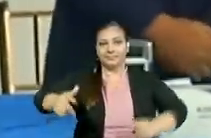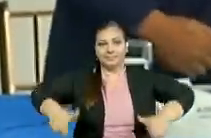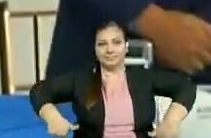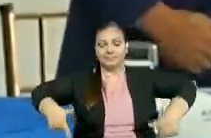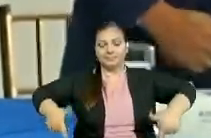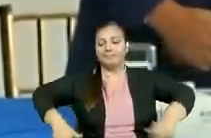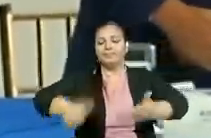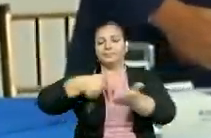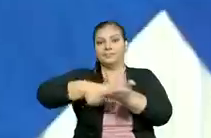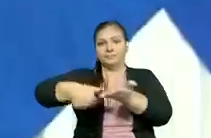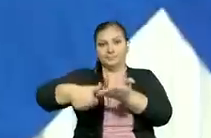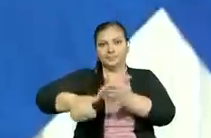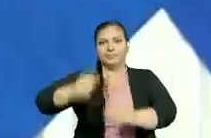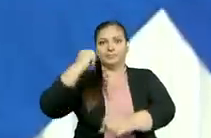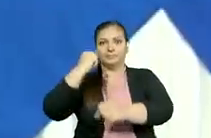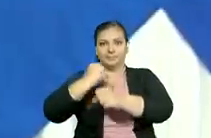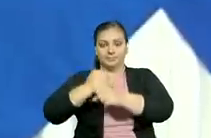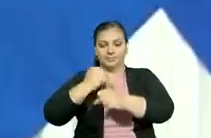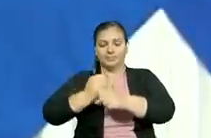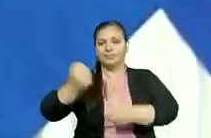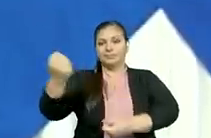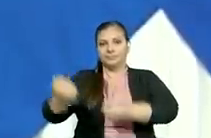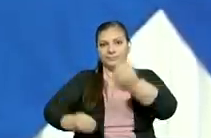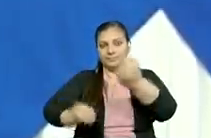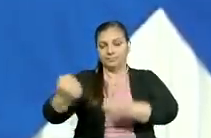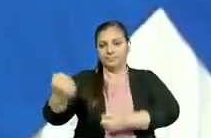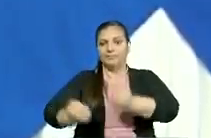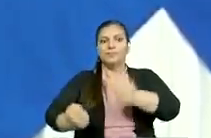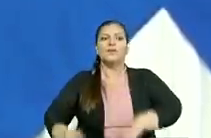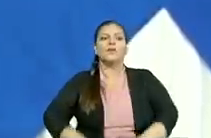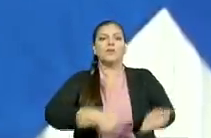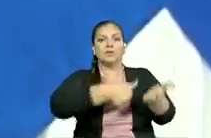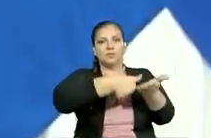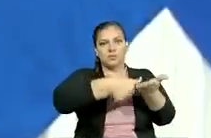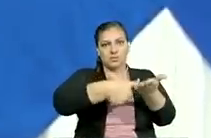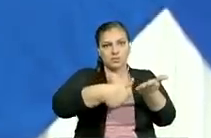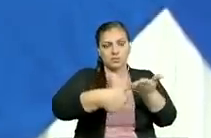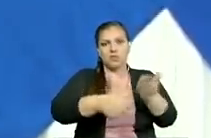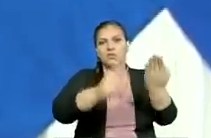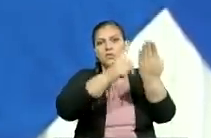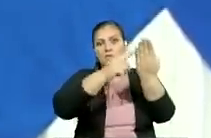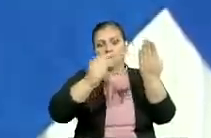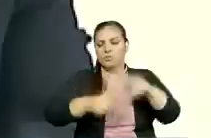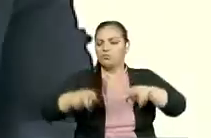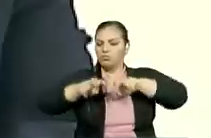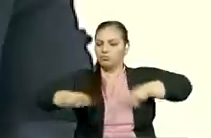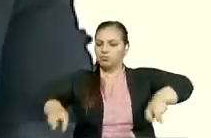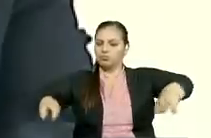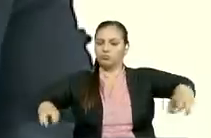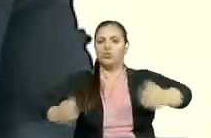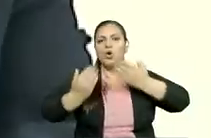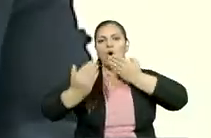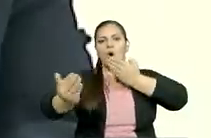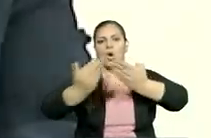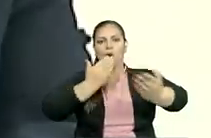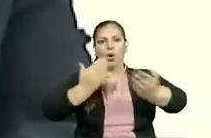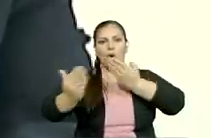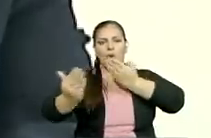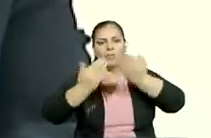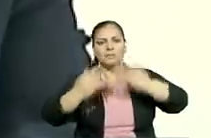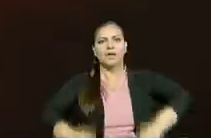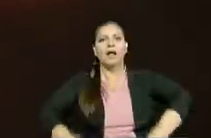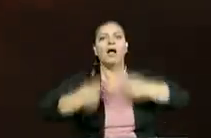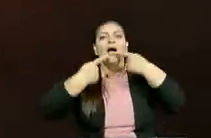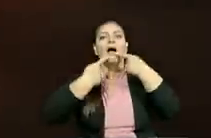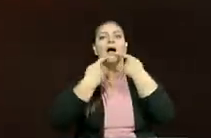A los ministros de Transporte y Obras Públicas, Economía y Finanzas, presidente de la Cámara de la Construcción, entre otros funcionarios